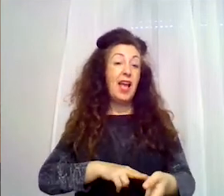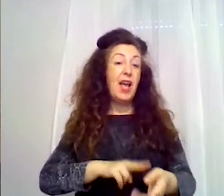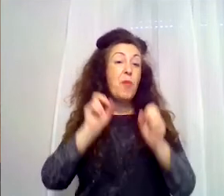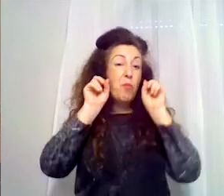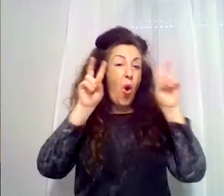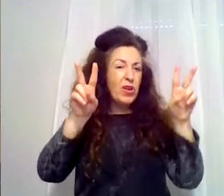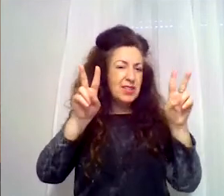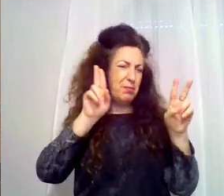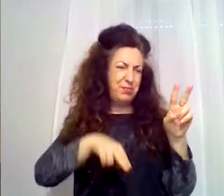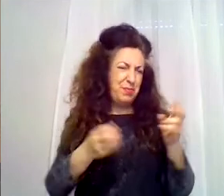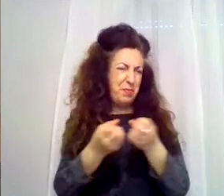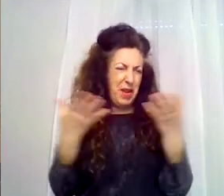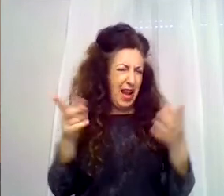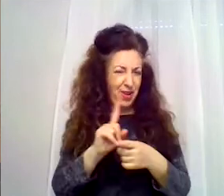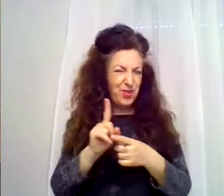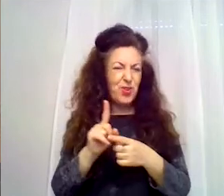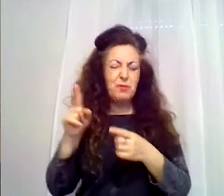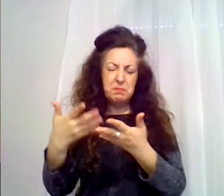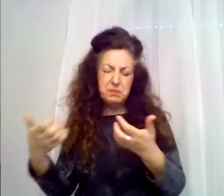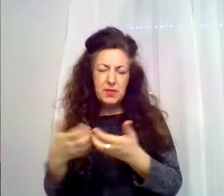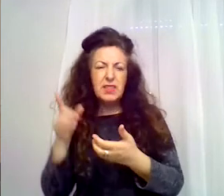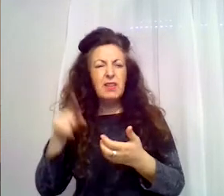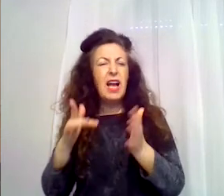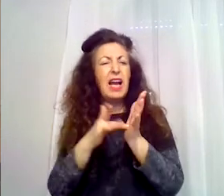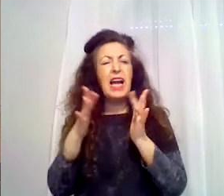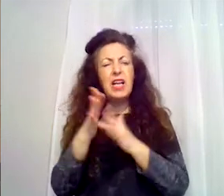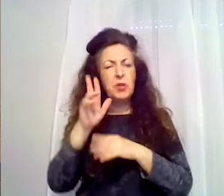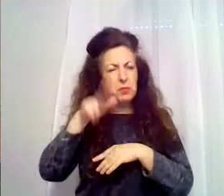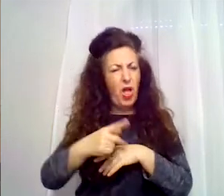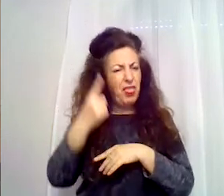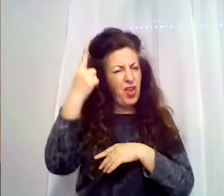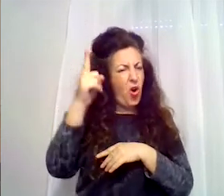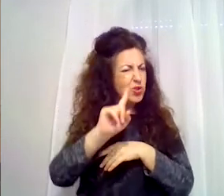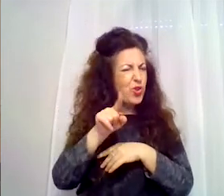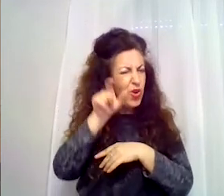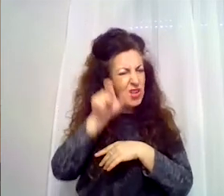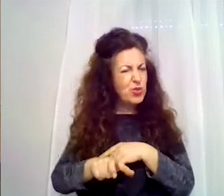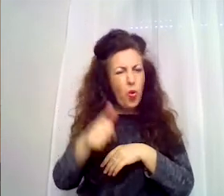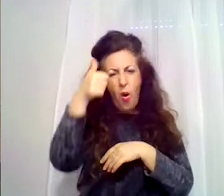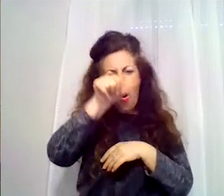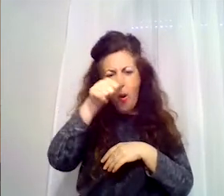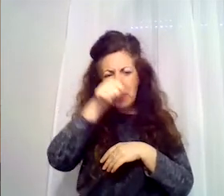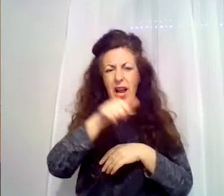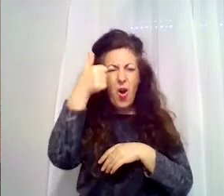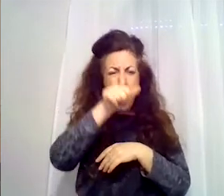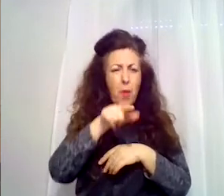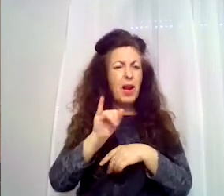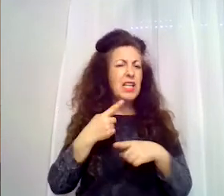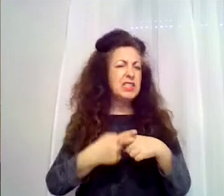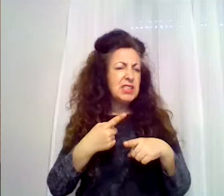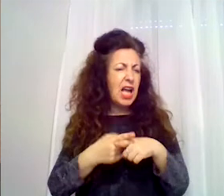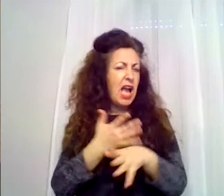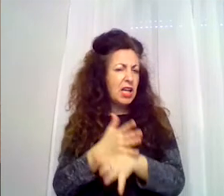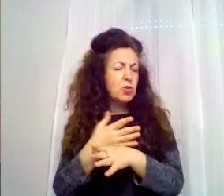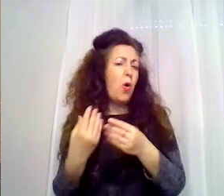con el servicio secreto británico, porque británico no, eso no existía en ese momento, era Inglaterra.